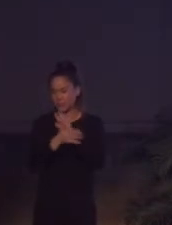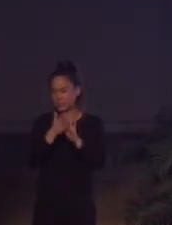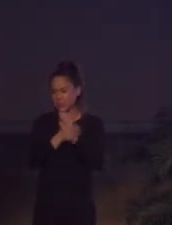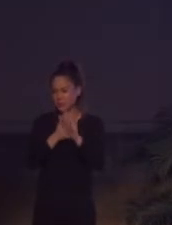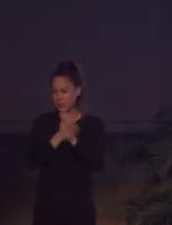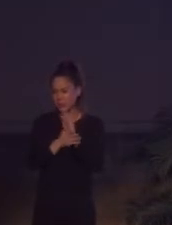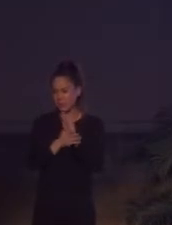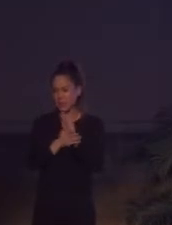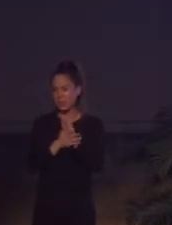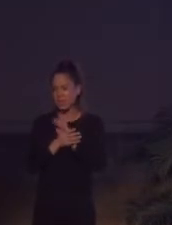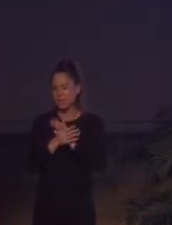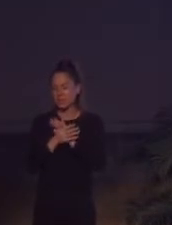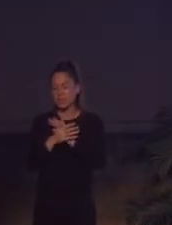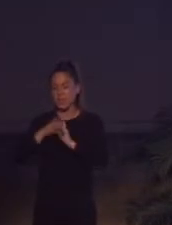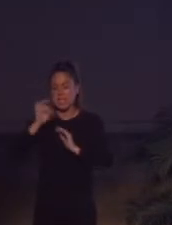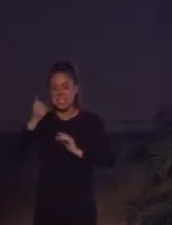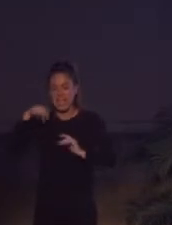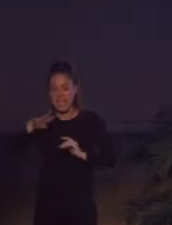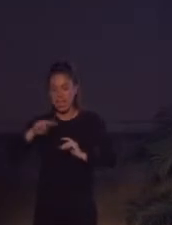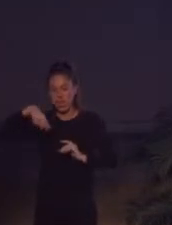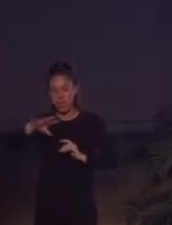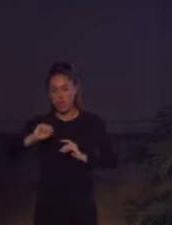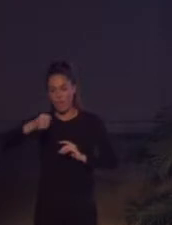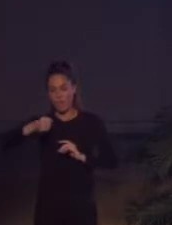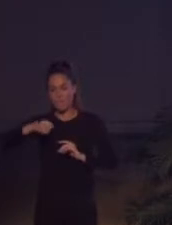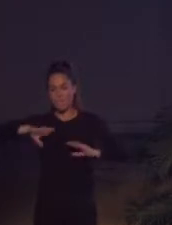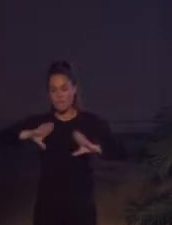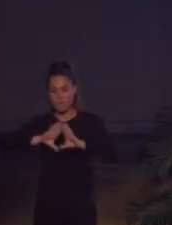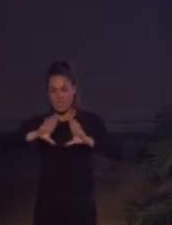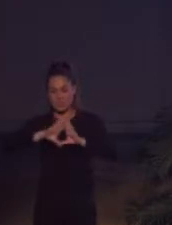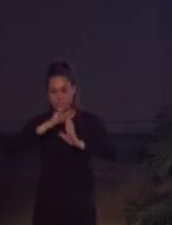xenofeminismo y antiespecismo, y luego el colectivo Inuca, que